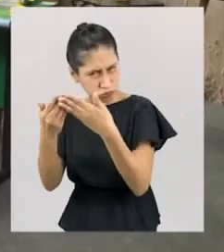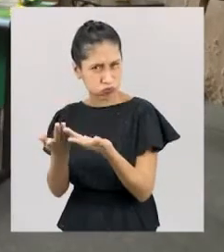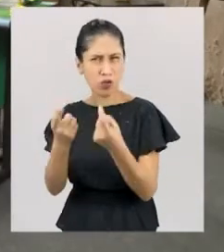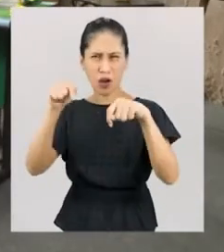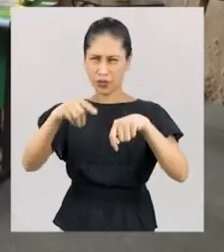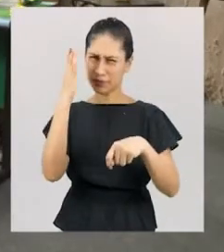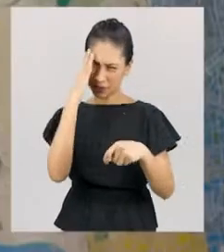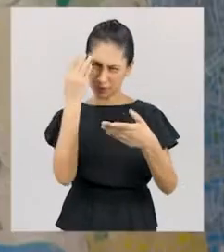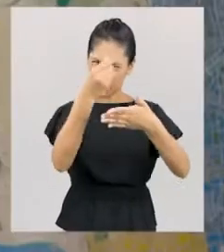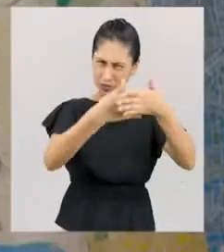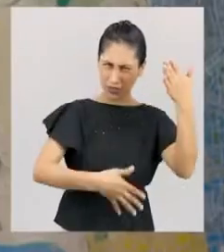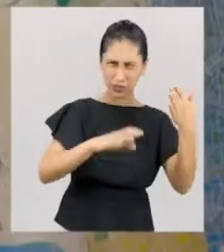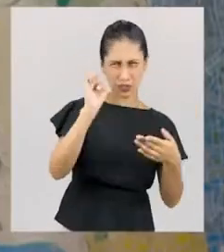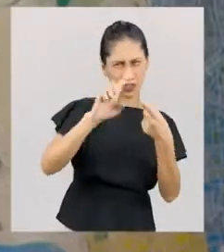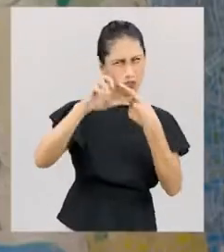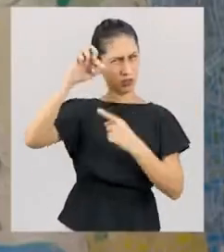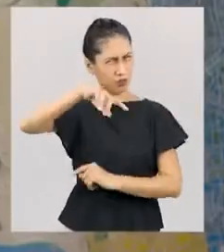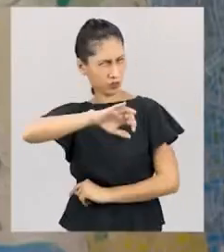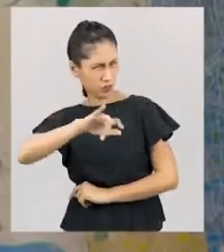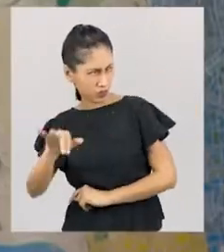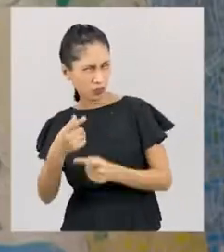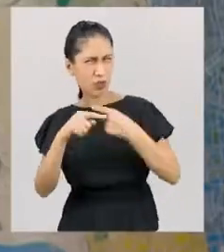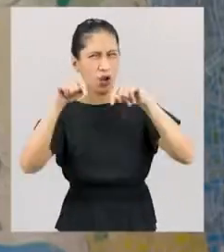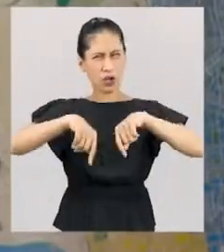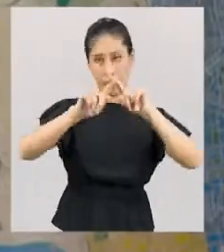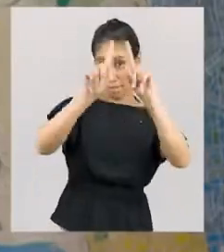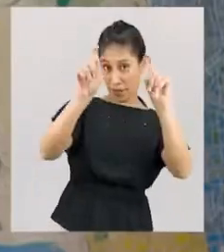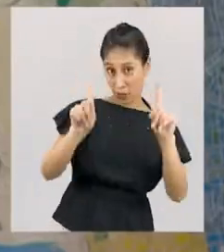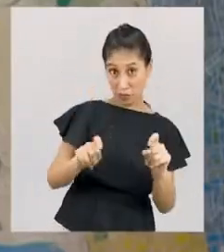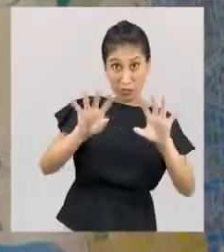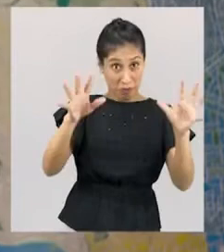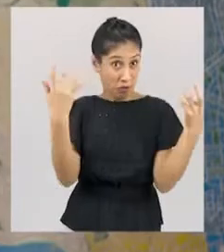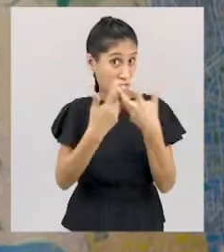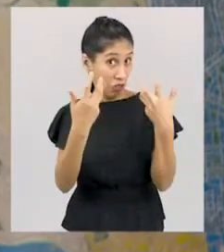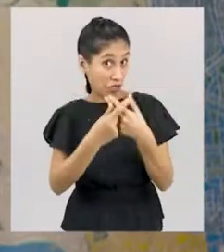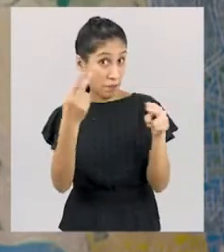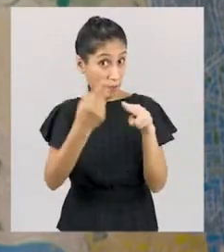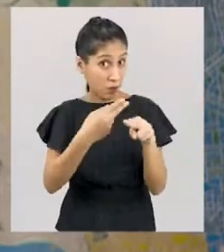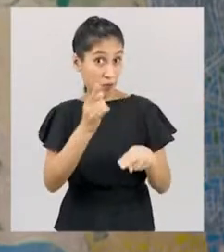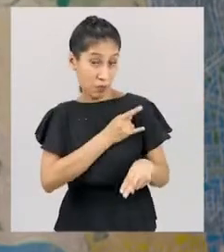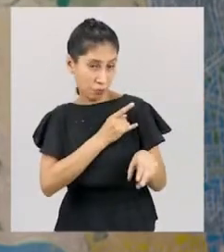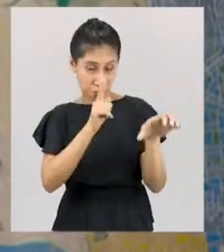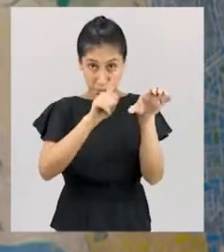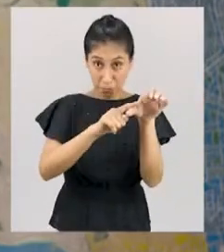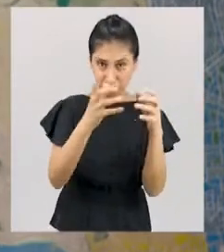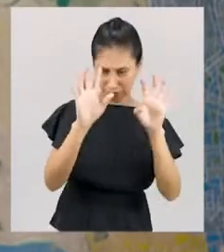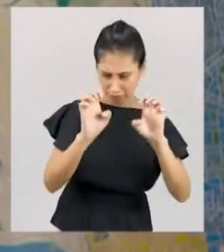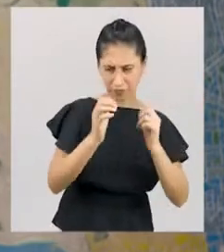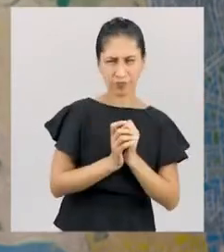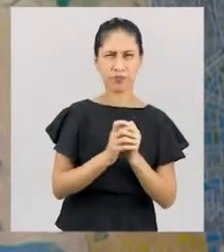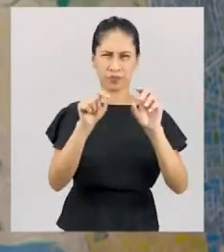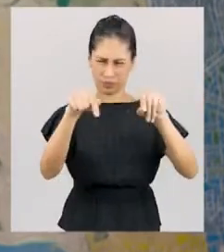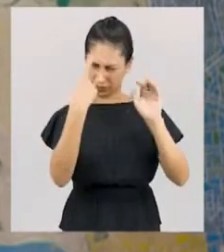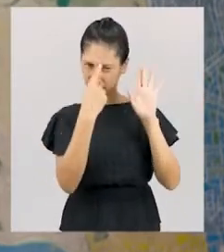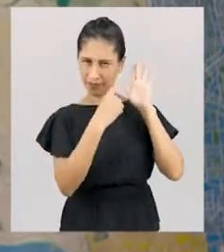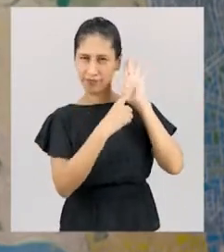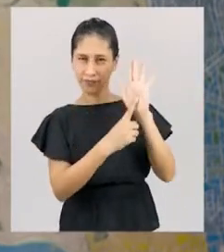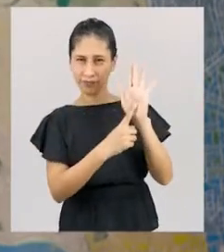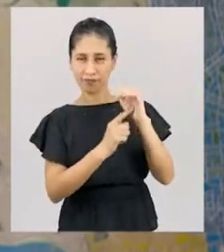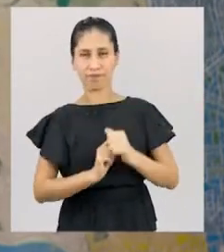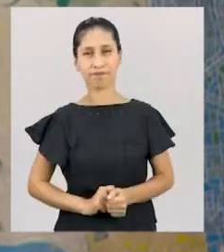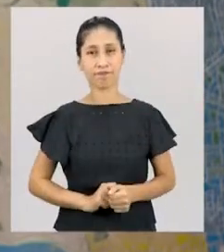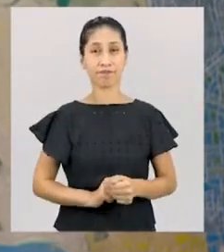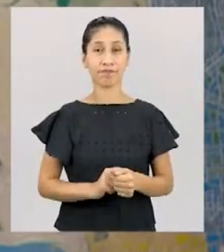textos expositivos. Ahora vamos a elaborar preguntas que podrían venir en un examen de admisión. En función a este texto que vamos a